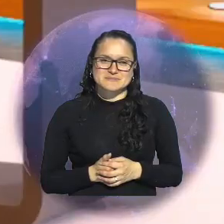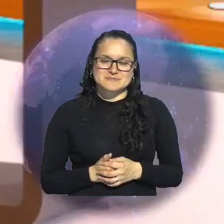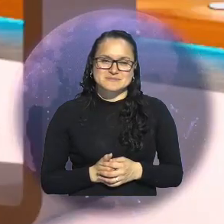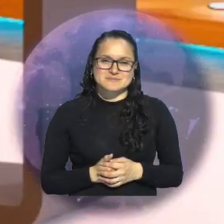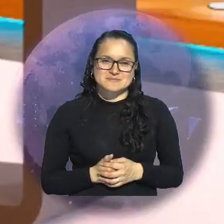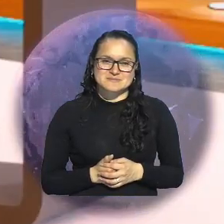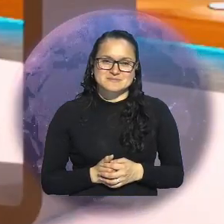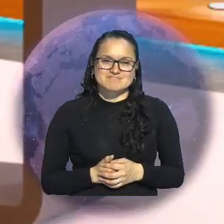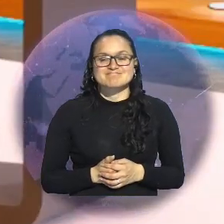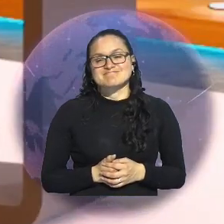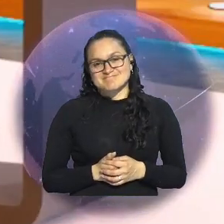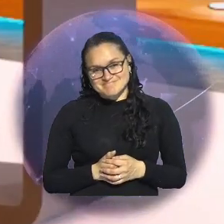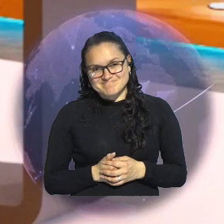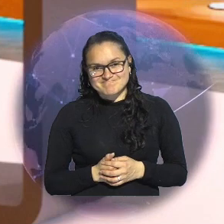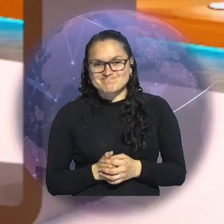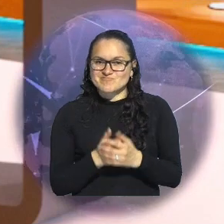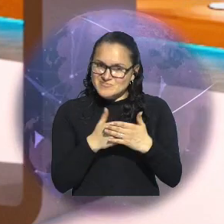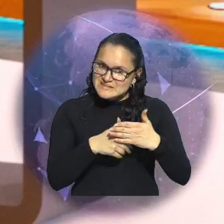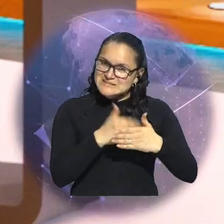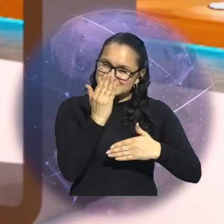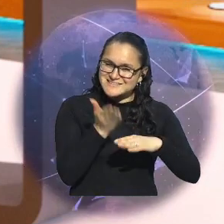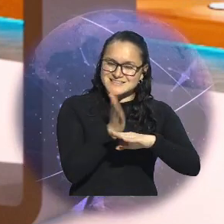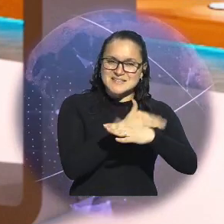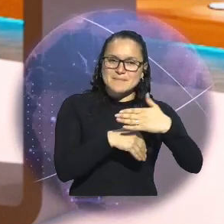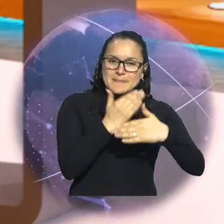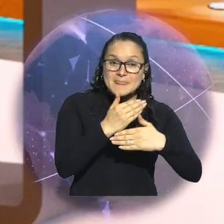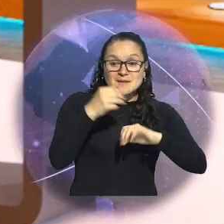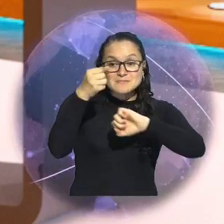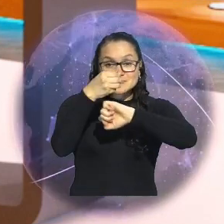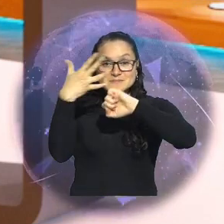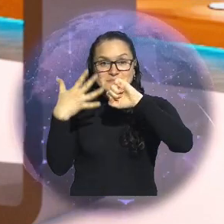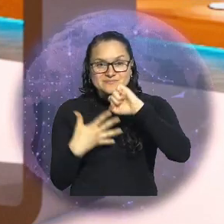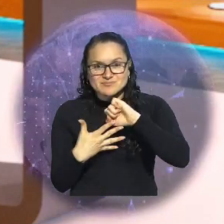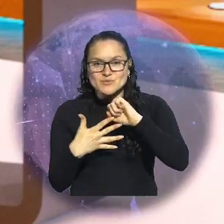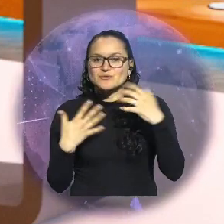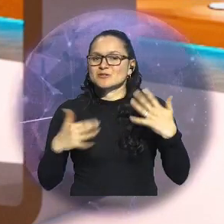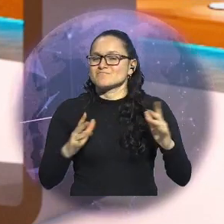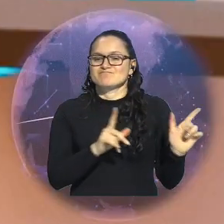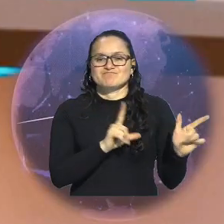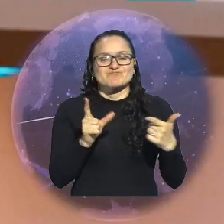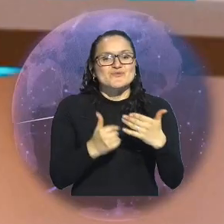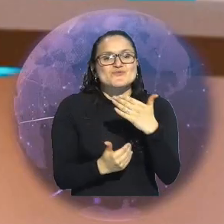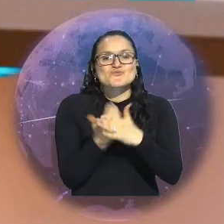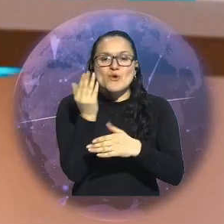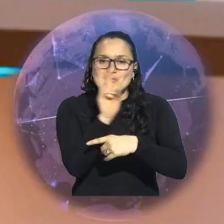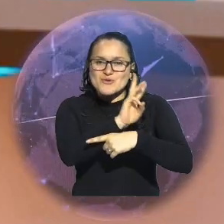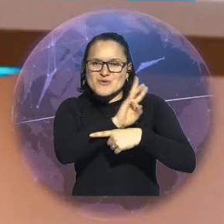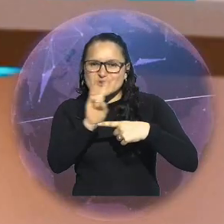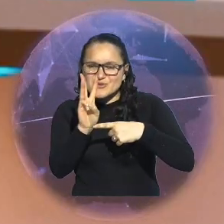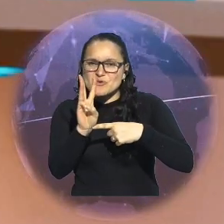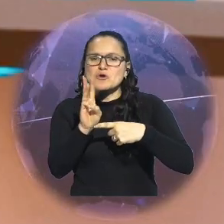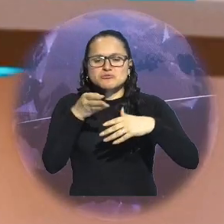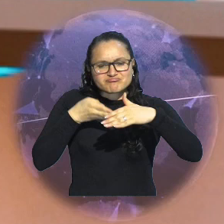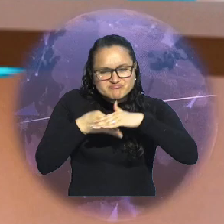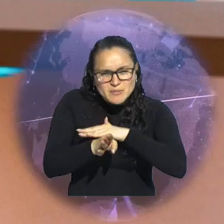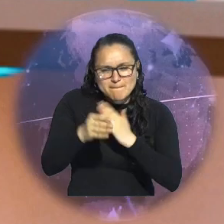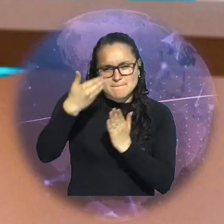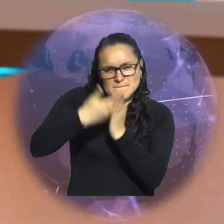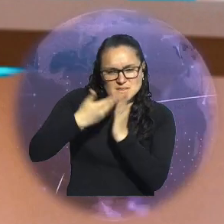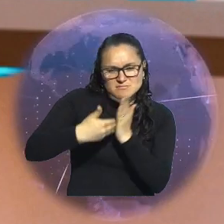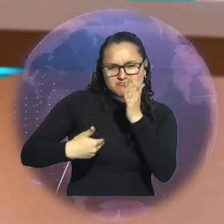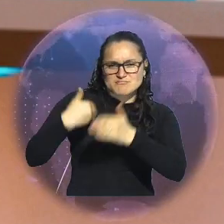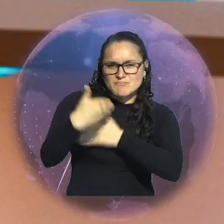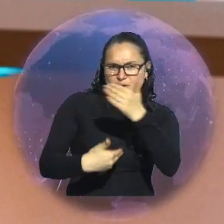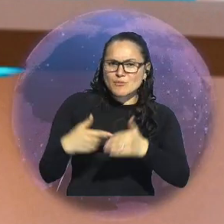como les contamos al inicio del programa la cdc estrenó su nuevo portal de trámites con el propósito de facilitar el acceso por parte